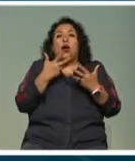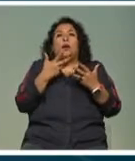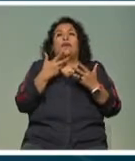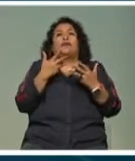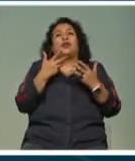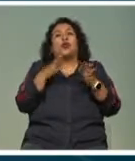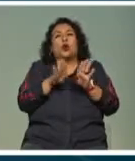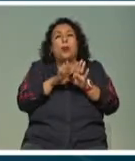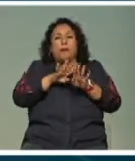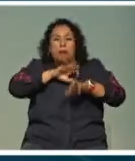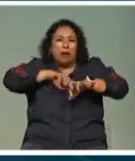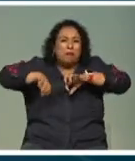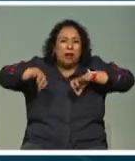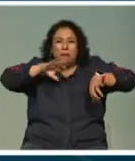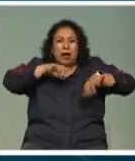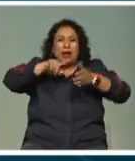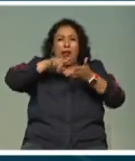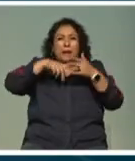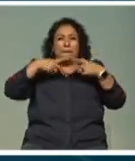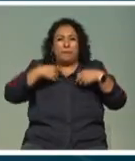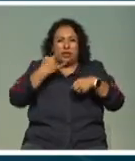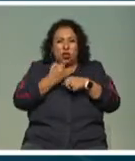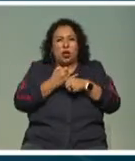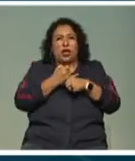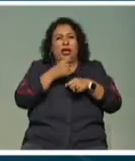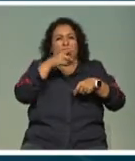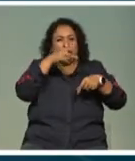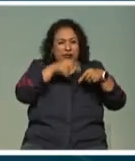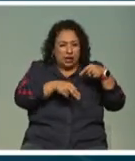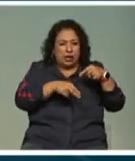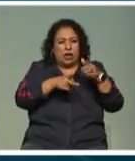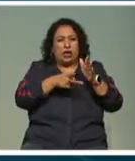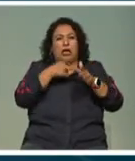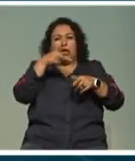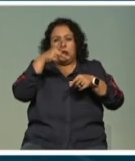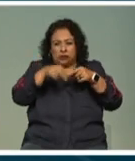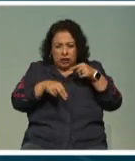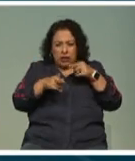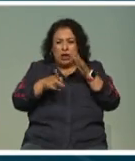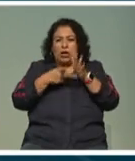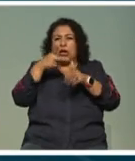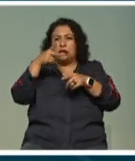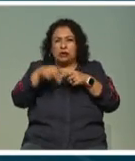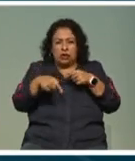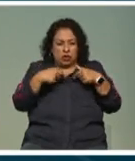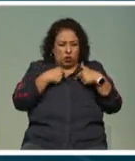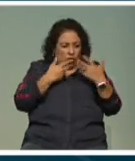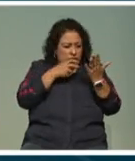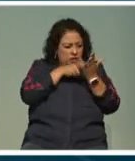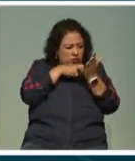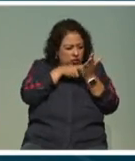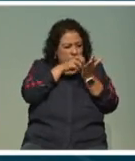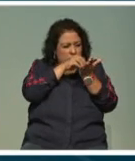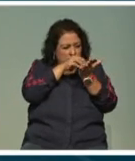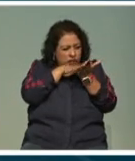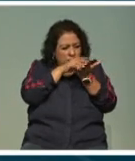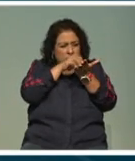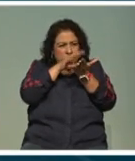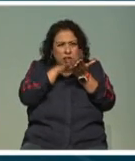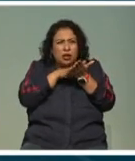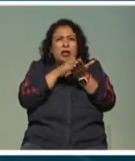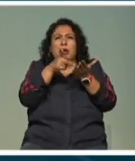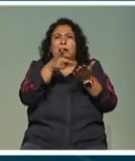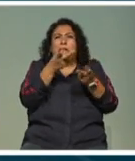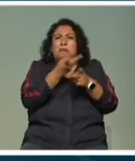de personaje. Voy escena por escena, haciendo, escribiendo en esa escena qué